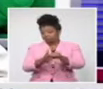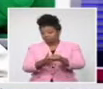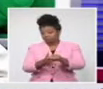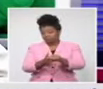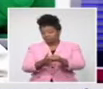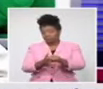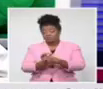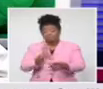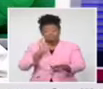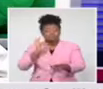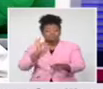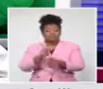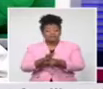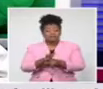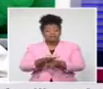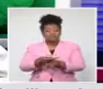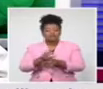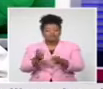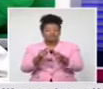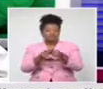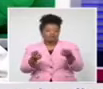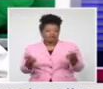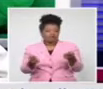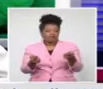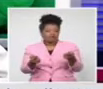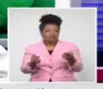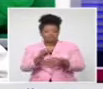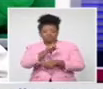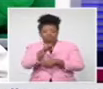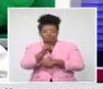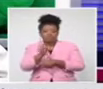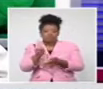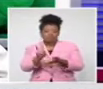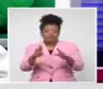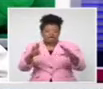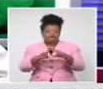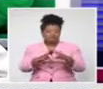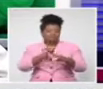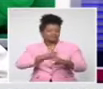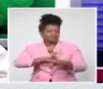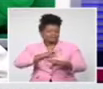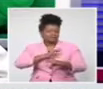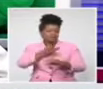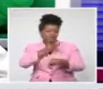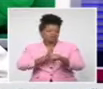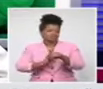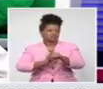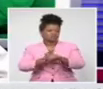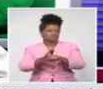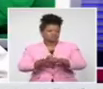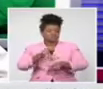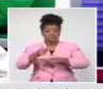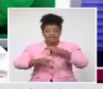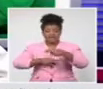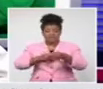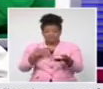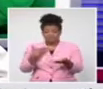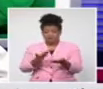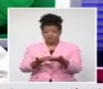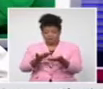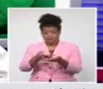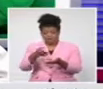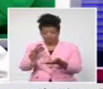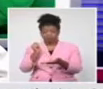inicialmente identificado en la pesquisa con sintomatología, se hizo el diagnóstico con test de antígenos, se confirmó,